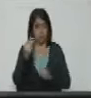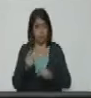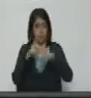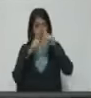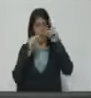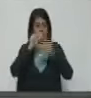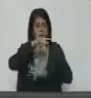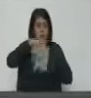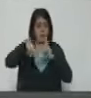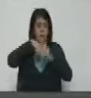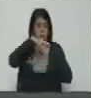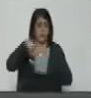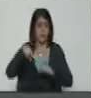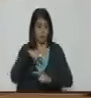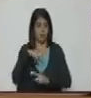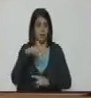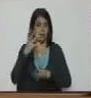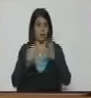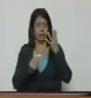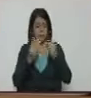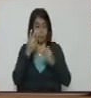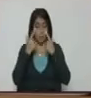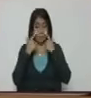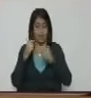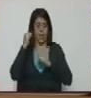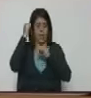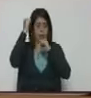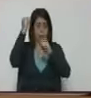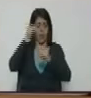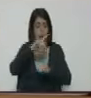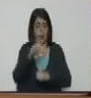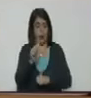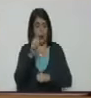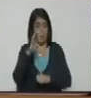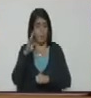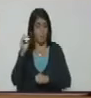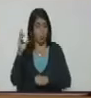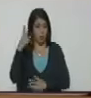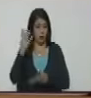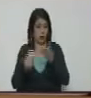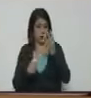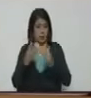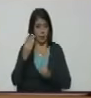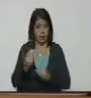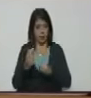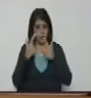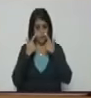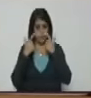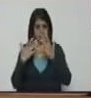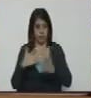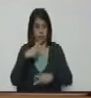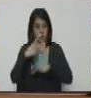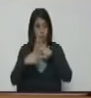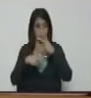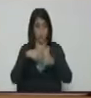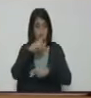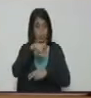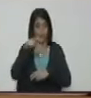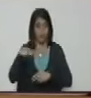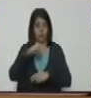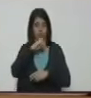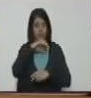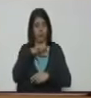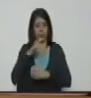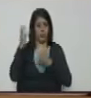Estrella Revolucionaria, el Consejo Comunal Heroínas de Gamboa y el Consejo Comunal Próceres San